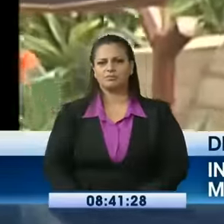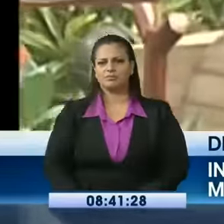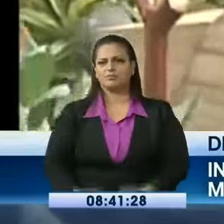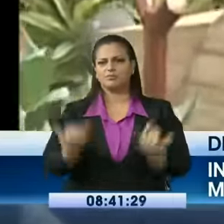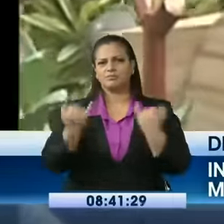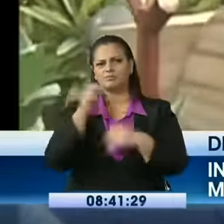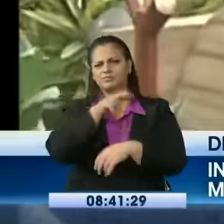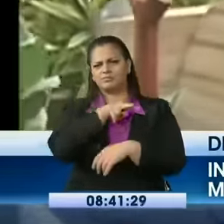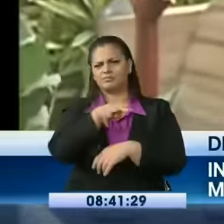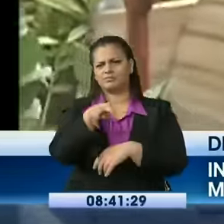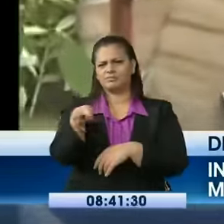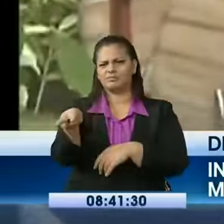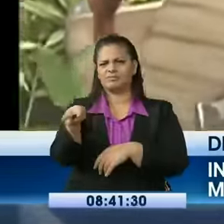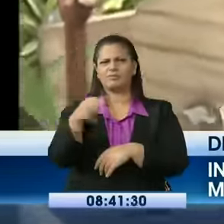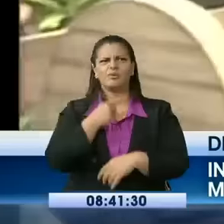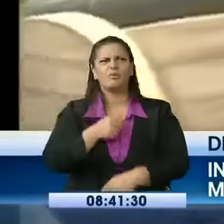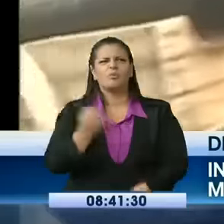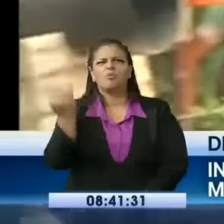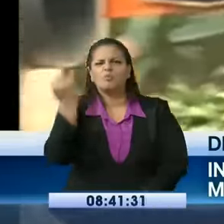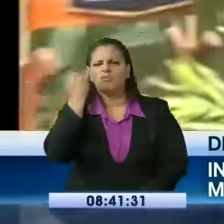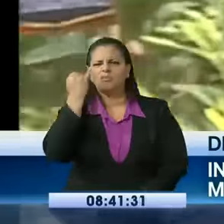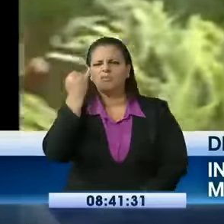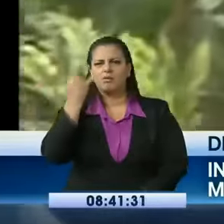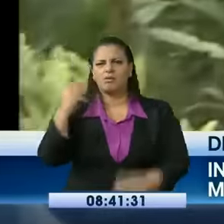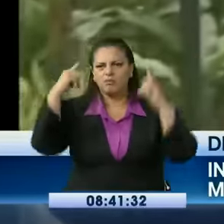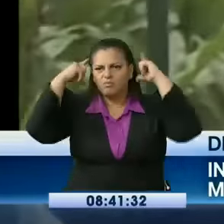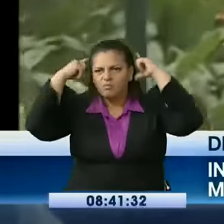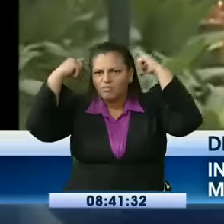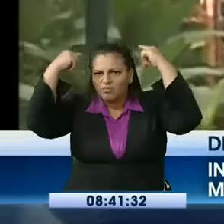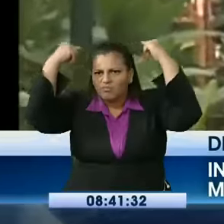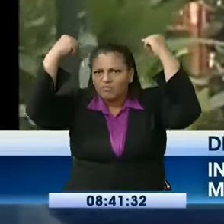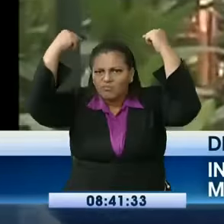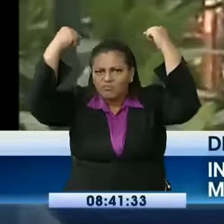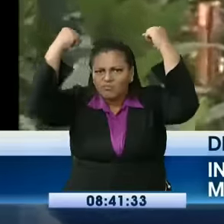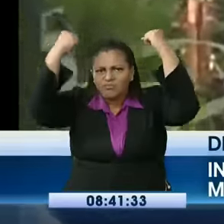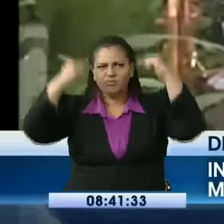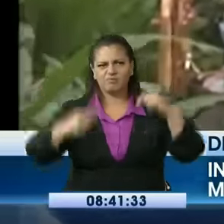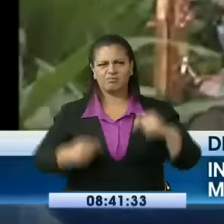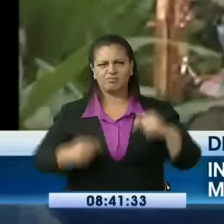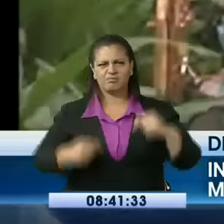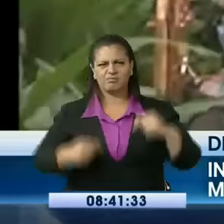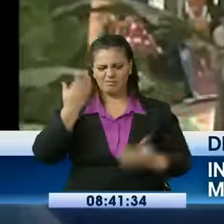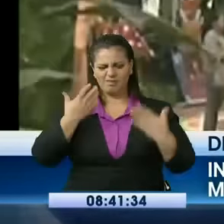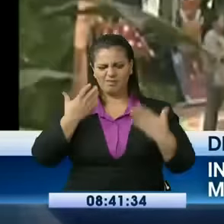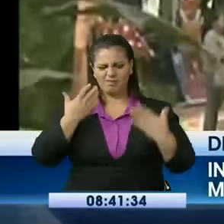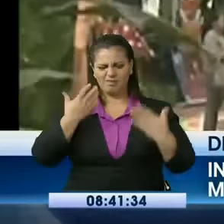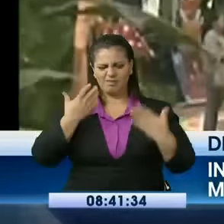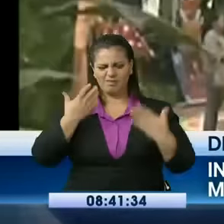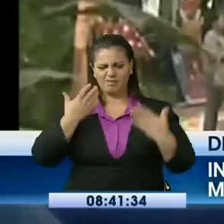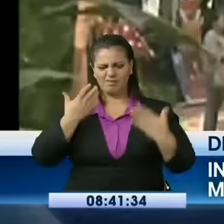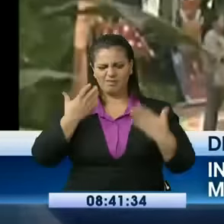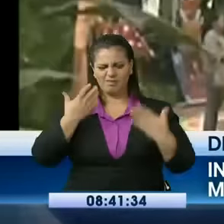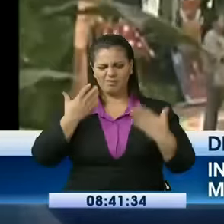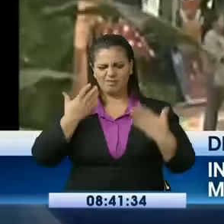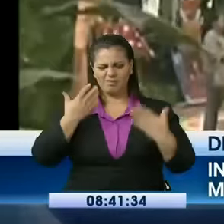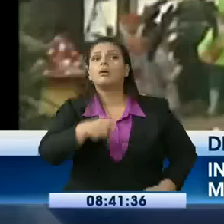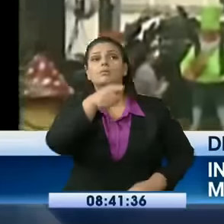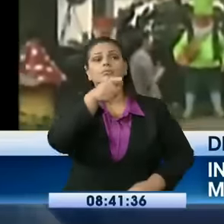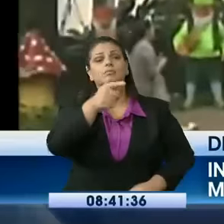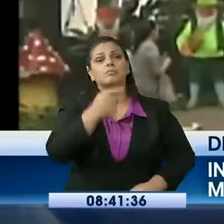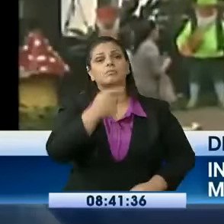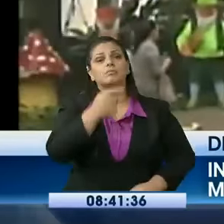gigante. Veo que están colocando, adelante, están colocando un arco iris ya. Estamos terminando ya con la colocación del arco iris. Por